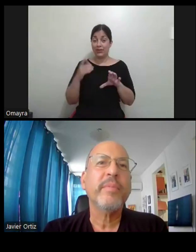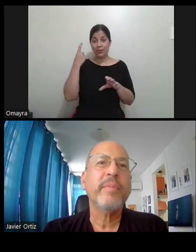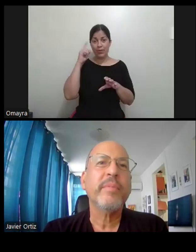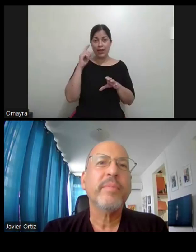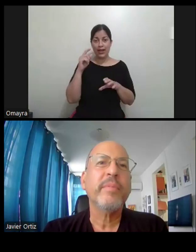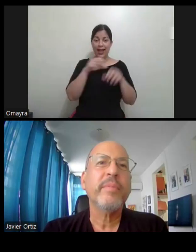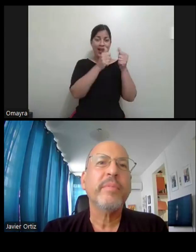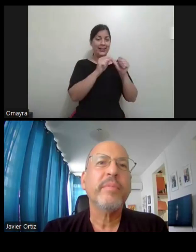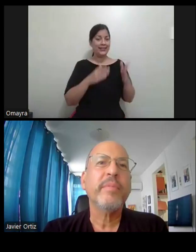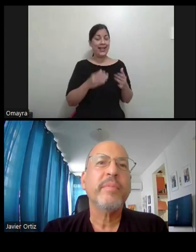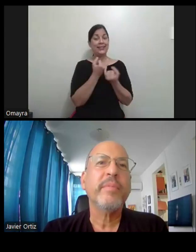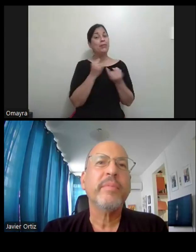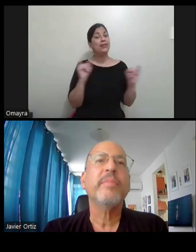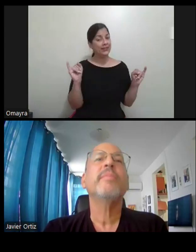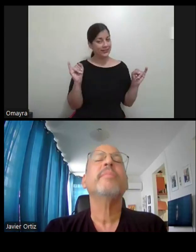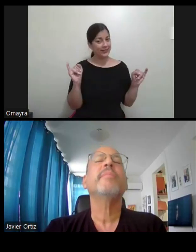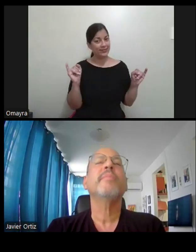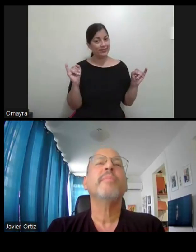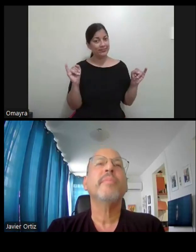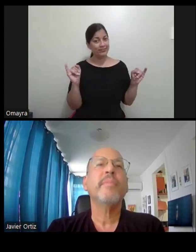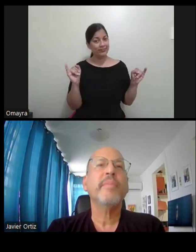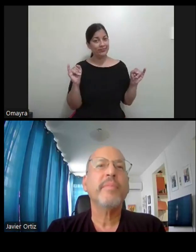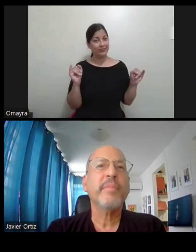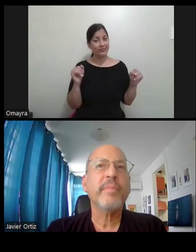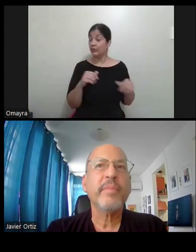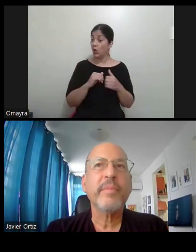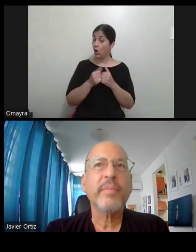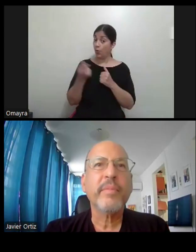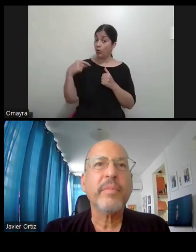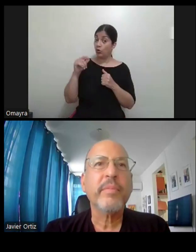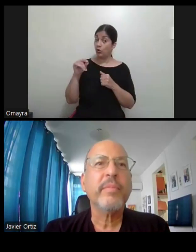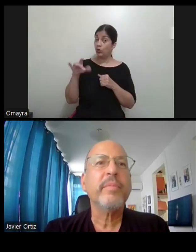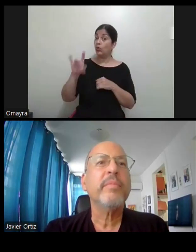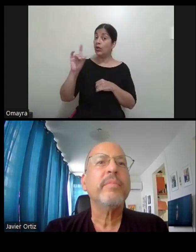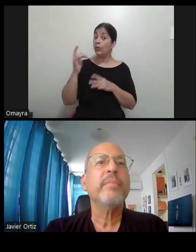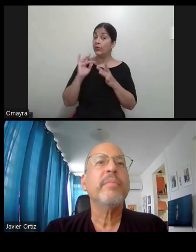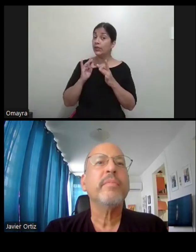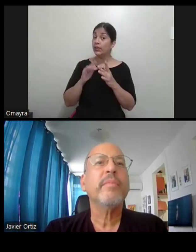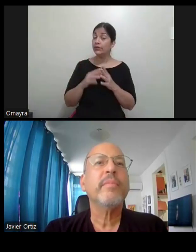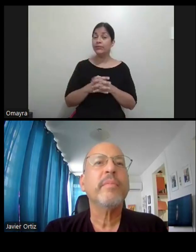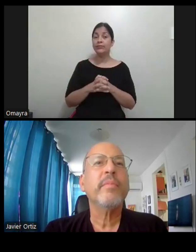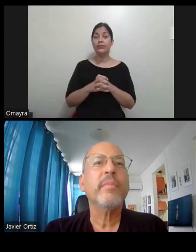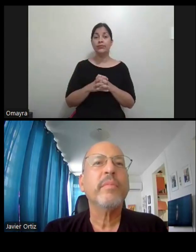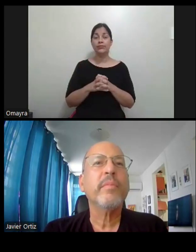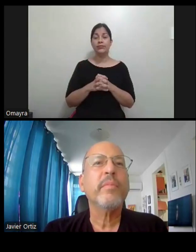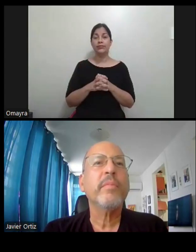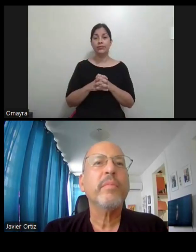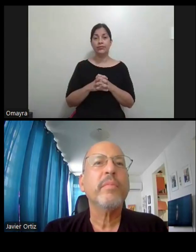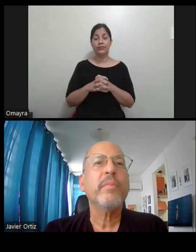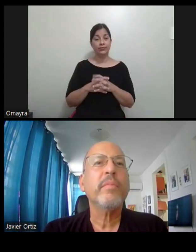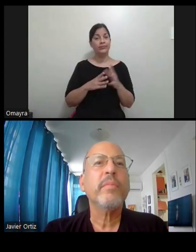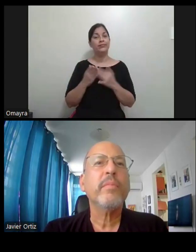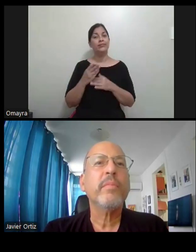también independientes. ¿Cómo te conseguimos en las redes sociales? En las redes sociales, bueno, a través